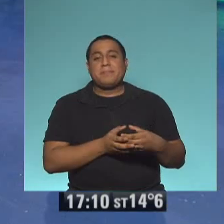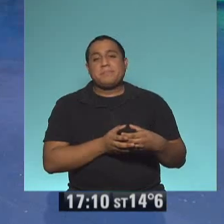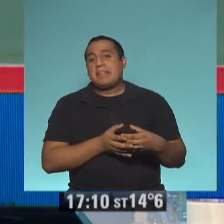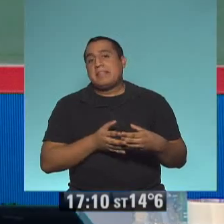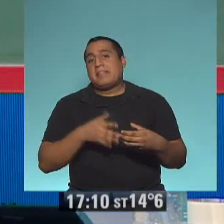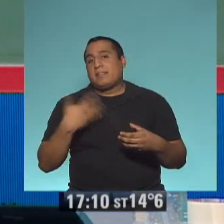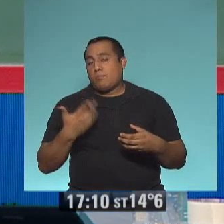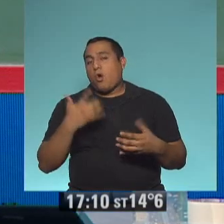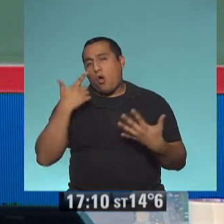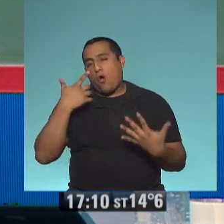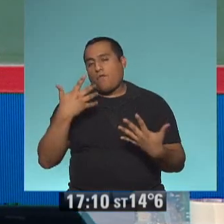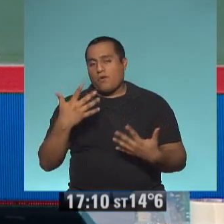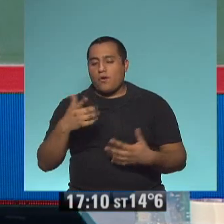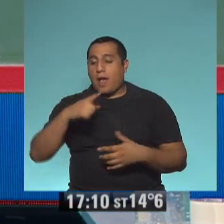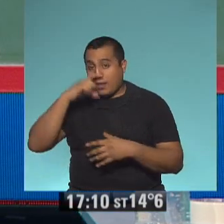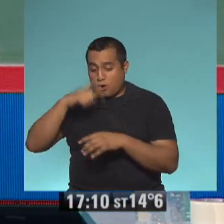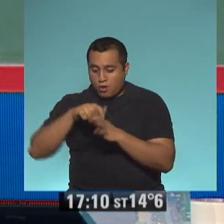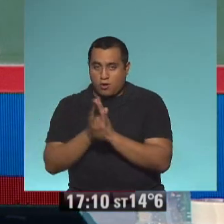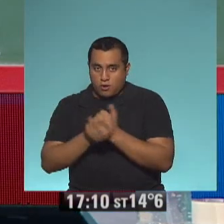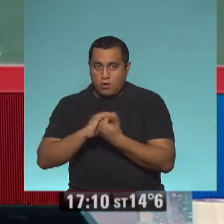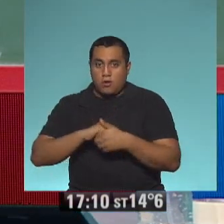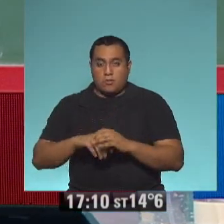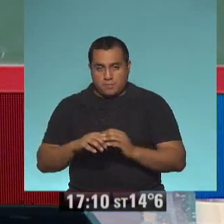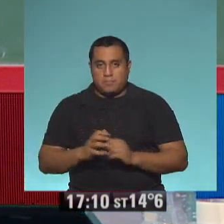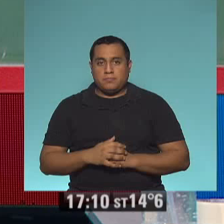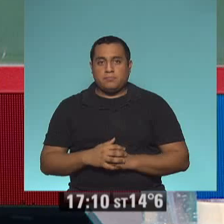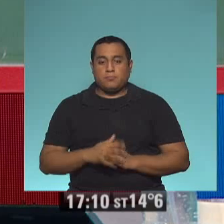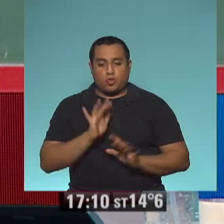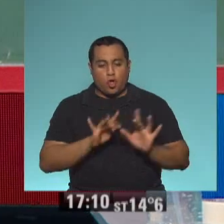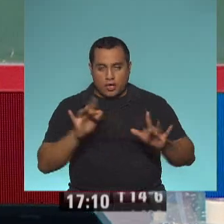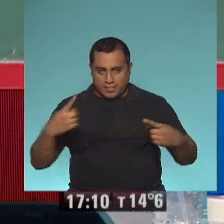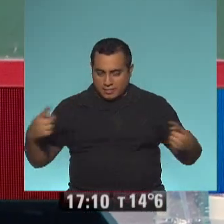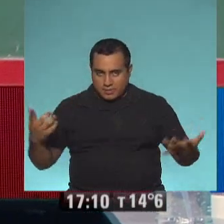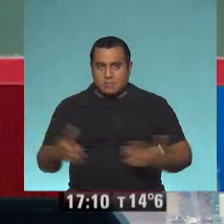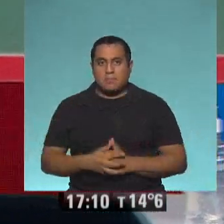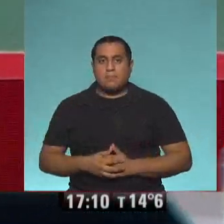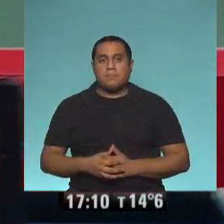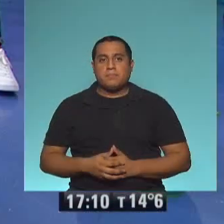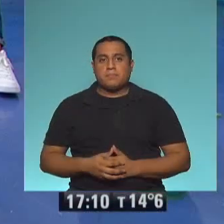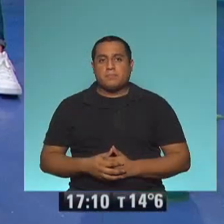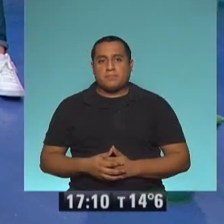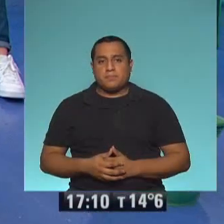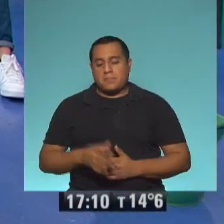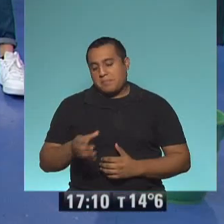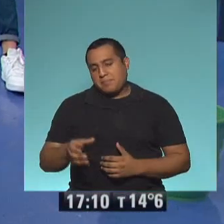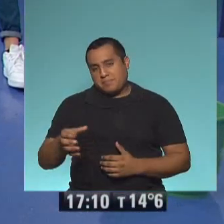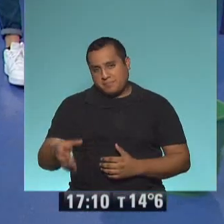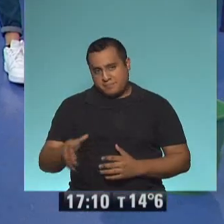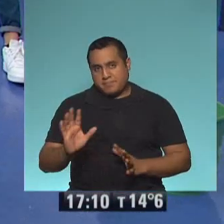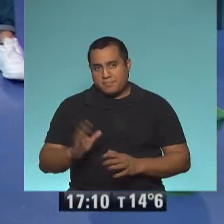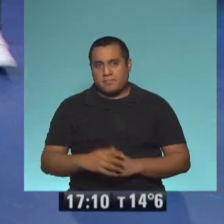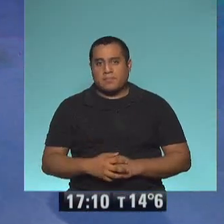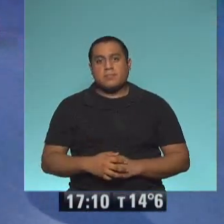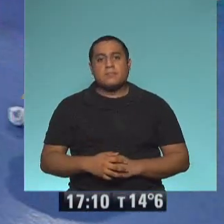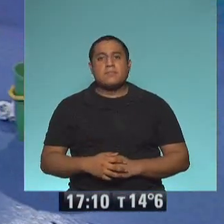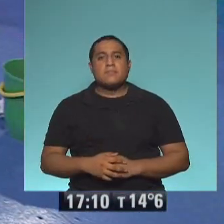con las manos y estamos tocando el suelo bien vamos a poner el perrito más o